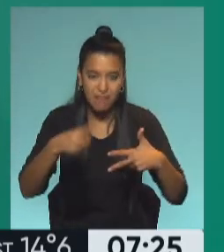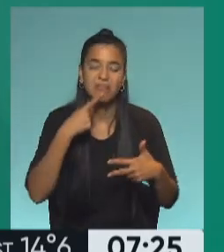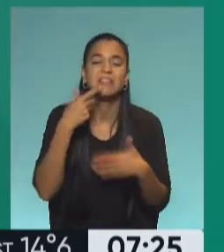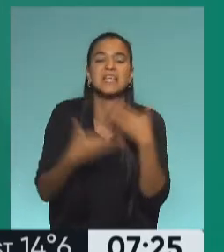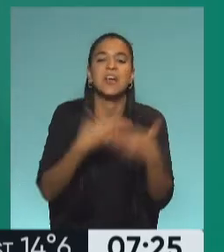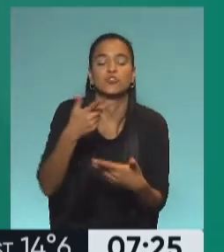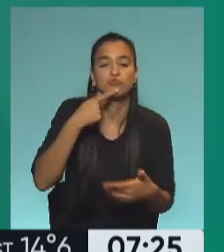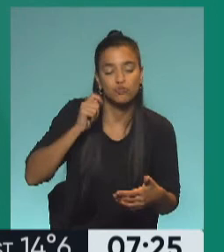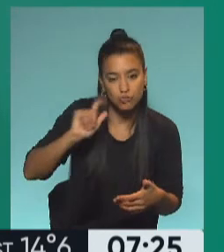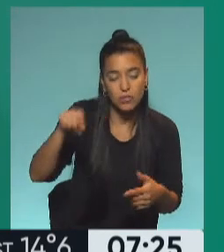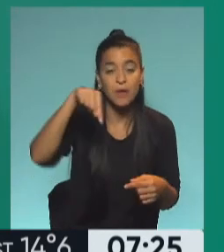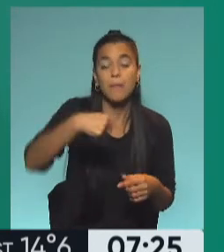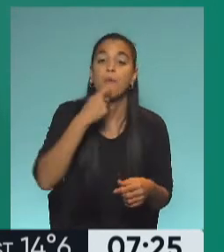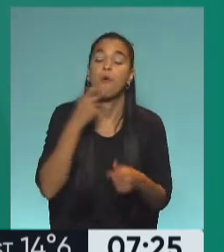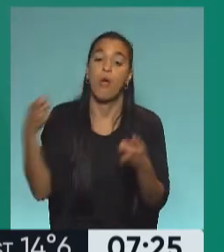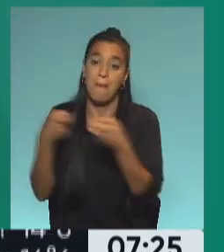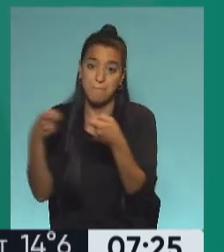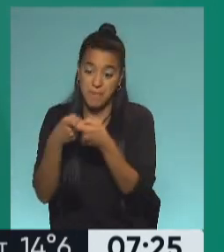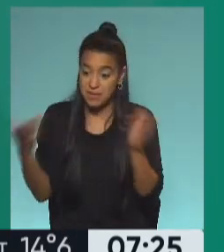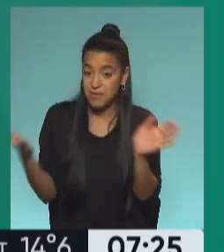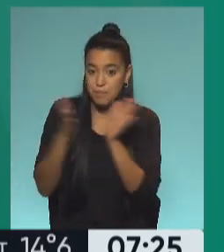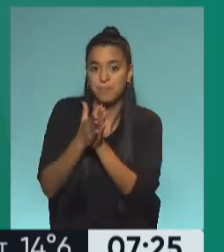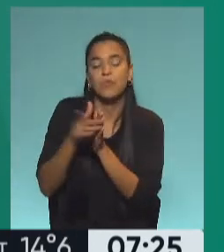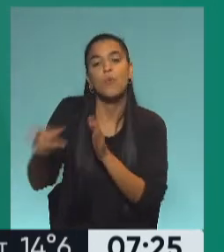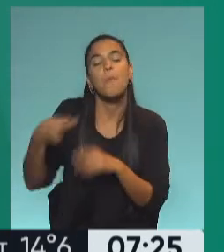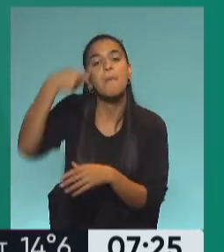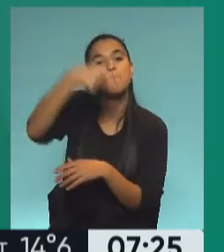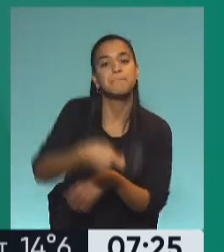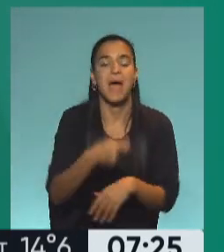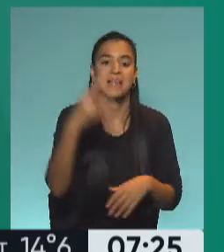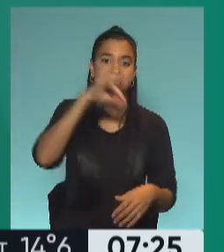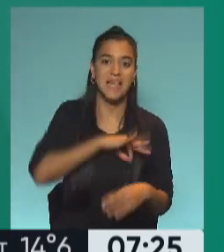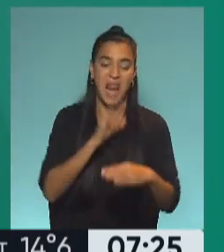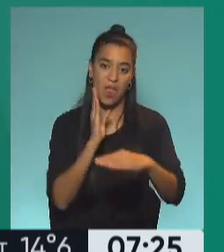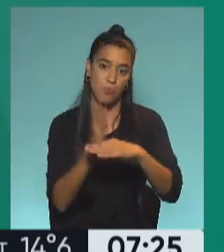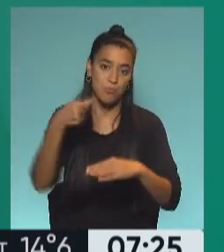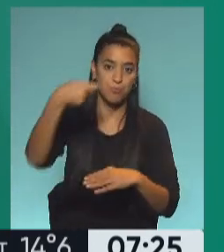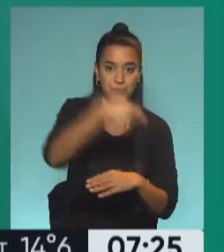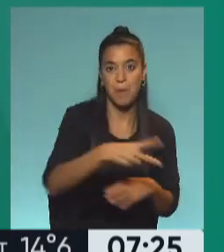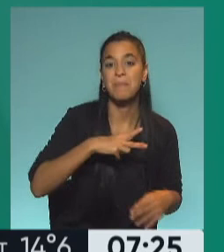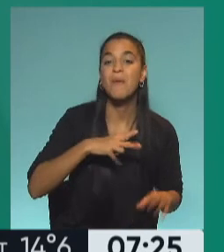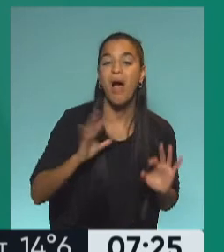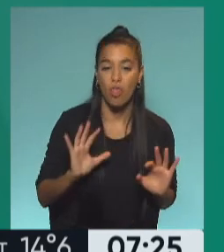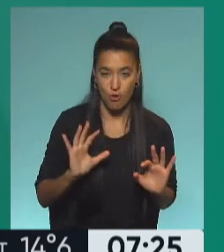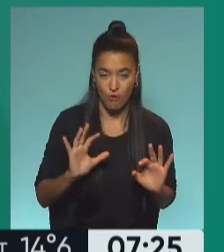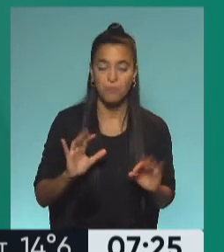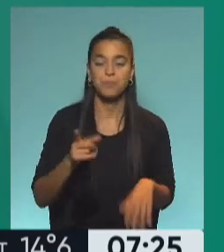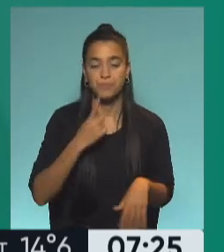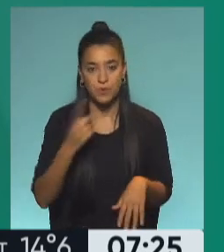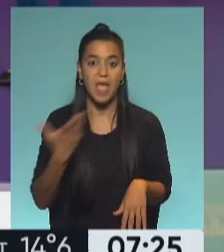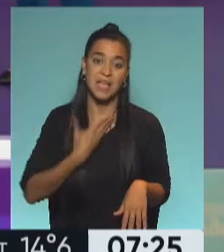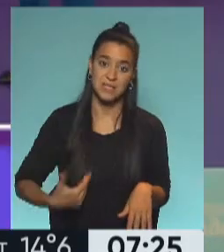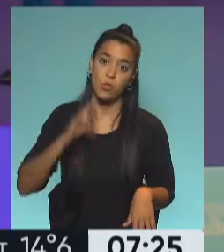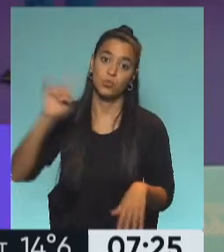es combinarse con las empresas para pagar una parte del salario del sector privado, ¿no? Entonces, el Estado paga